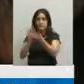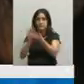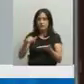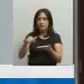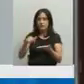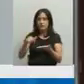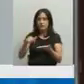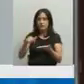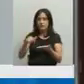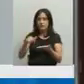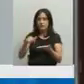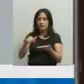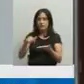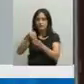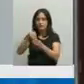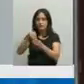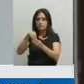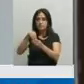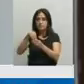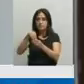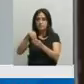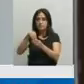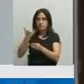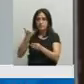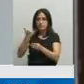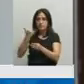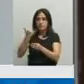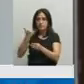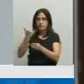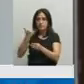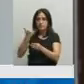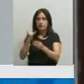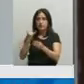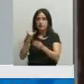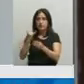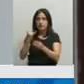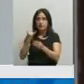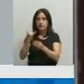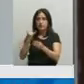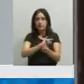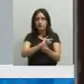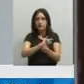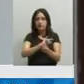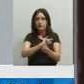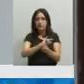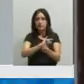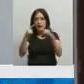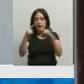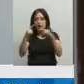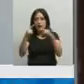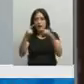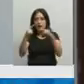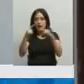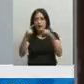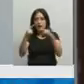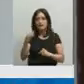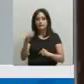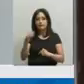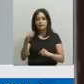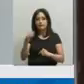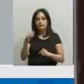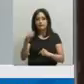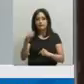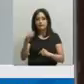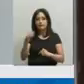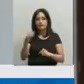pero integrante de la asamblea, de la constituyente que modificó, que dio la nueva constitución a la provincia de Jujuy, el